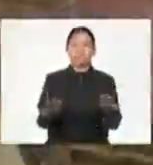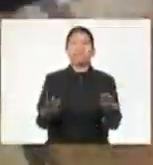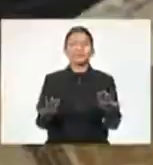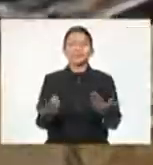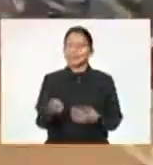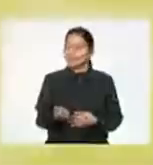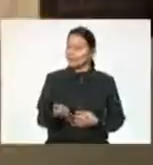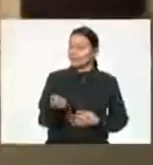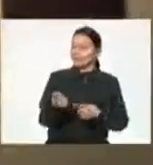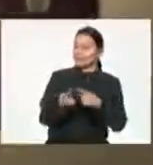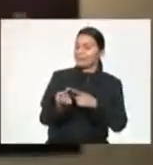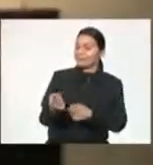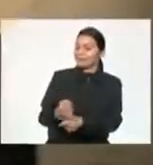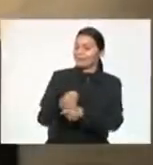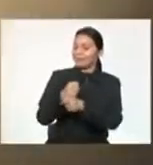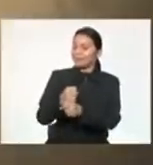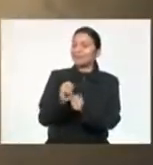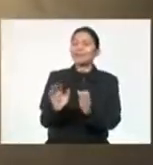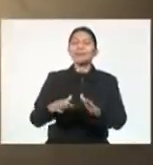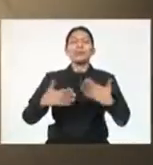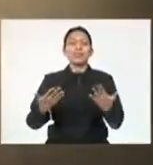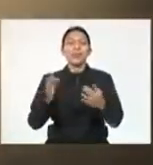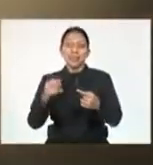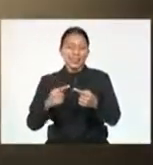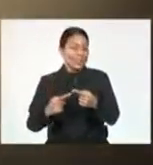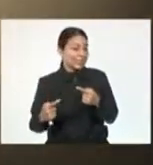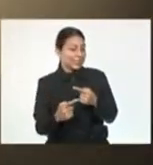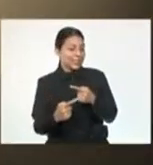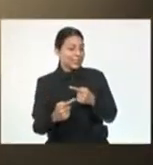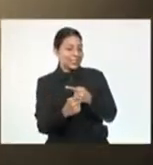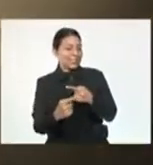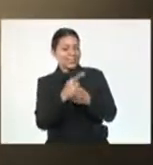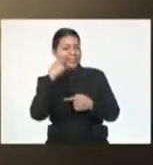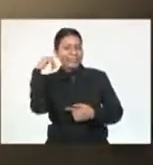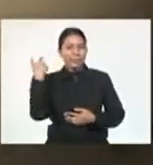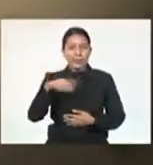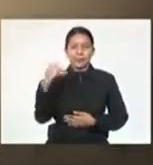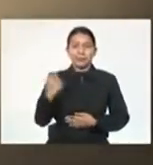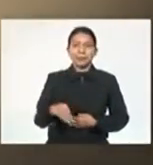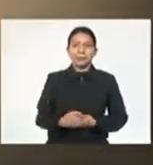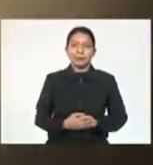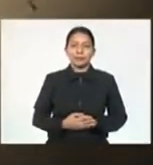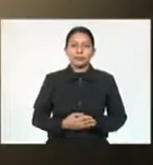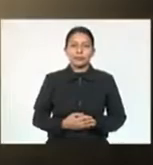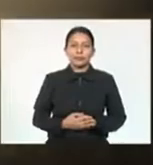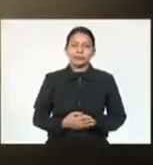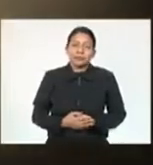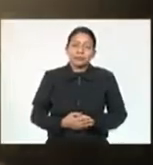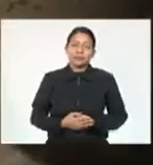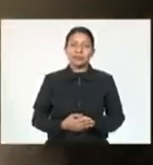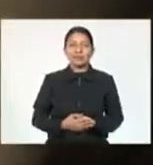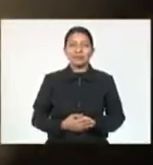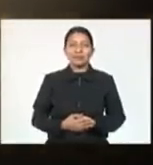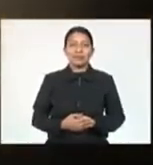y seguro si existe el largo y peligroso? Ay, yo me pregunto lo